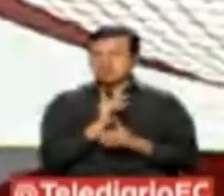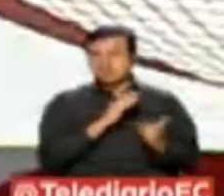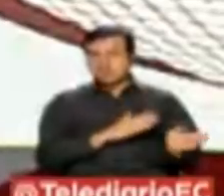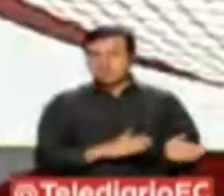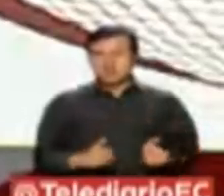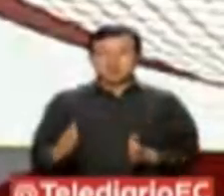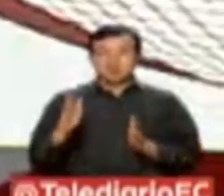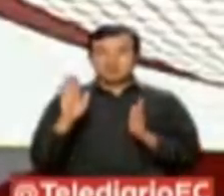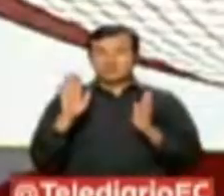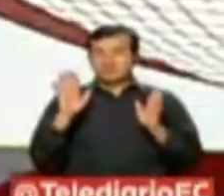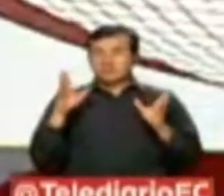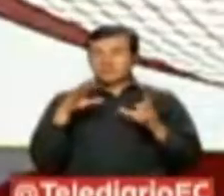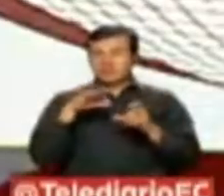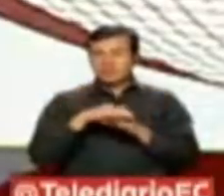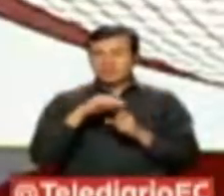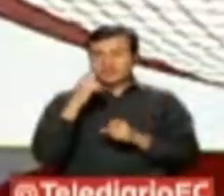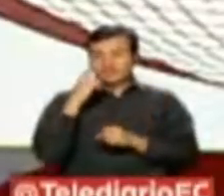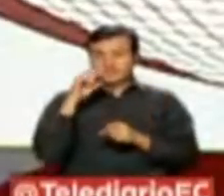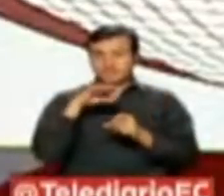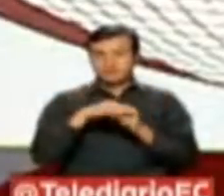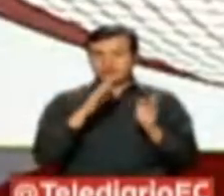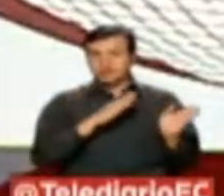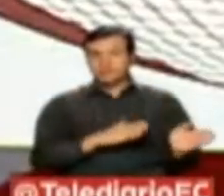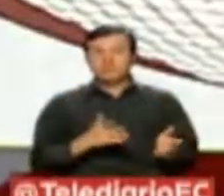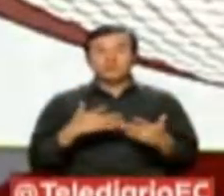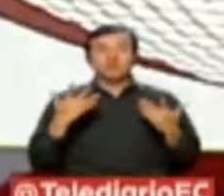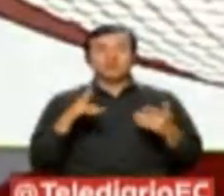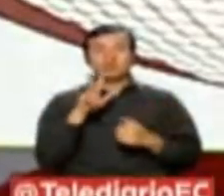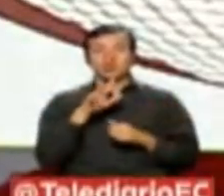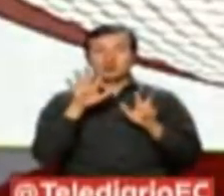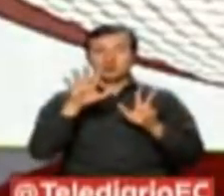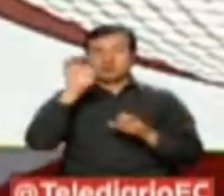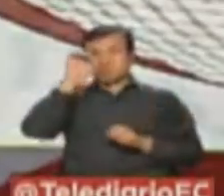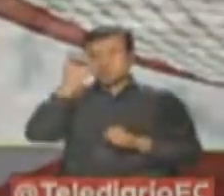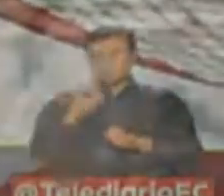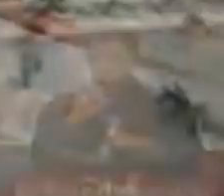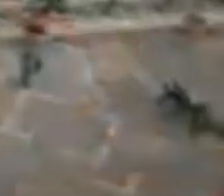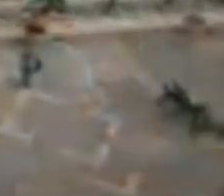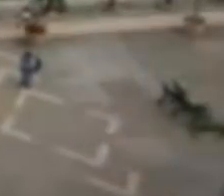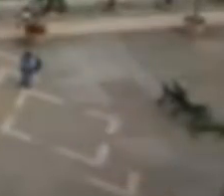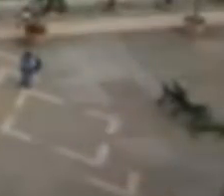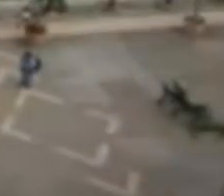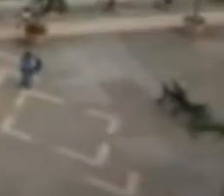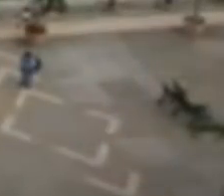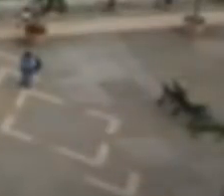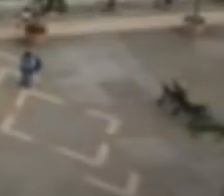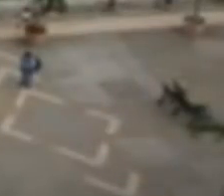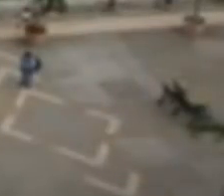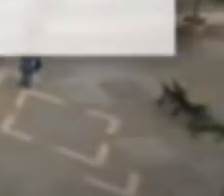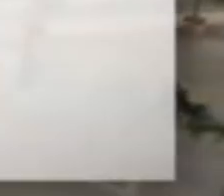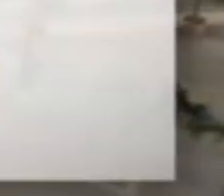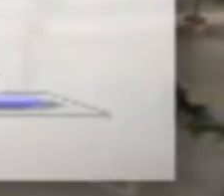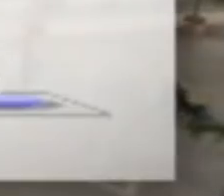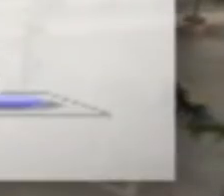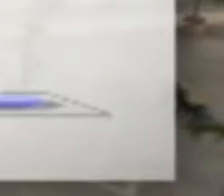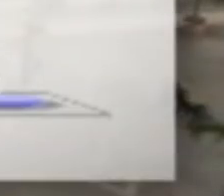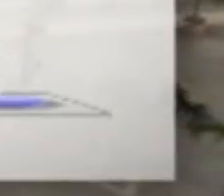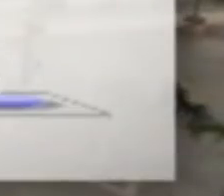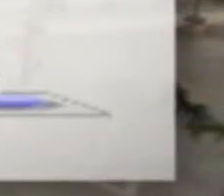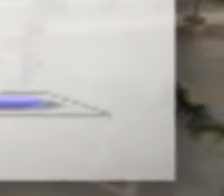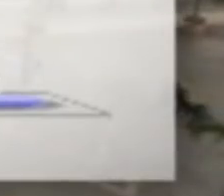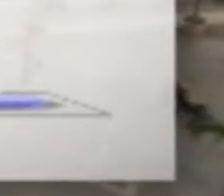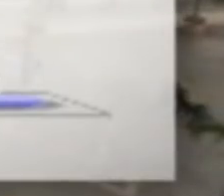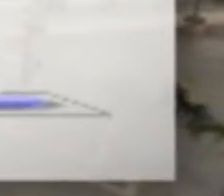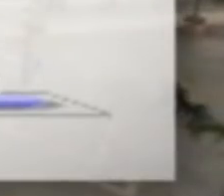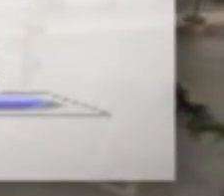en el caso de la intención de voto los resultados que tuvimos es 38 por ciento para cynthia viteri 32 por ciento para jimmy jairalá mos